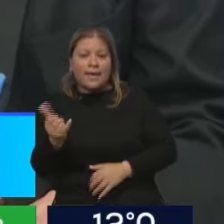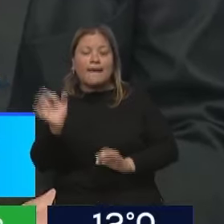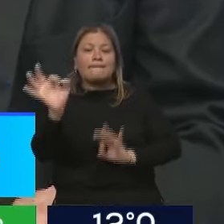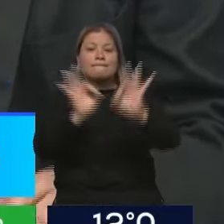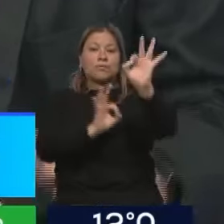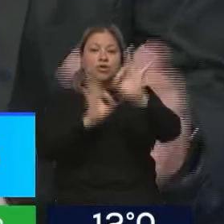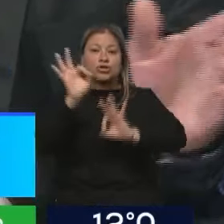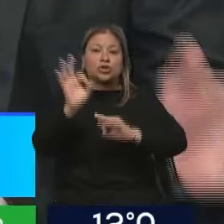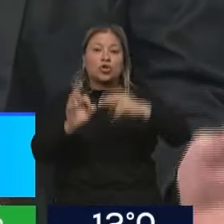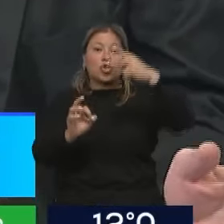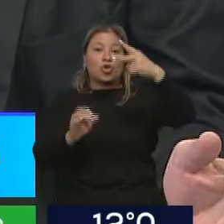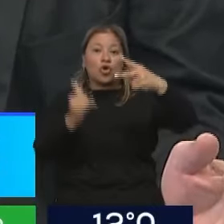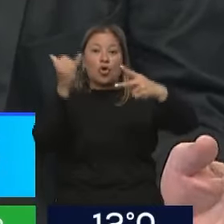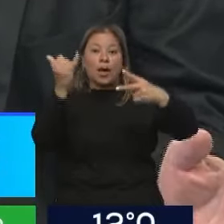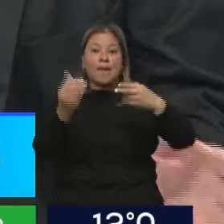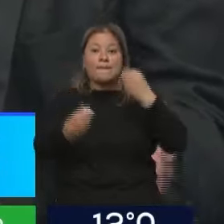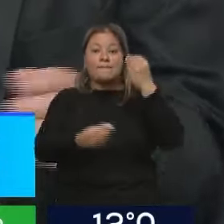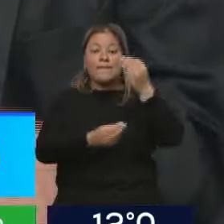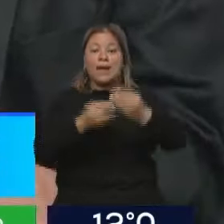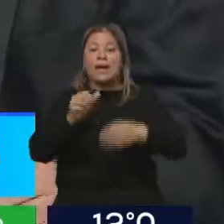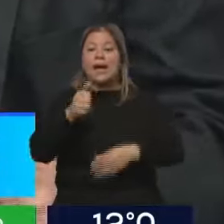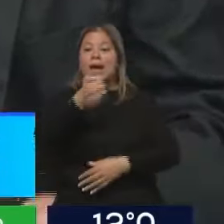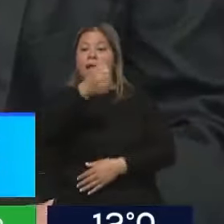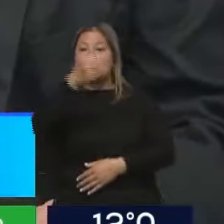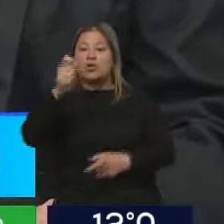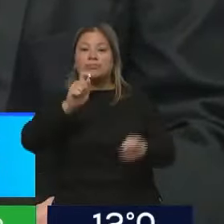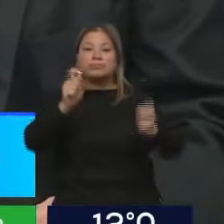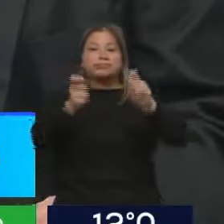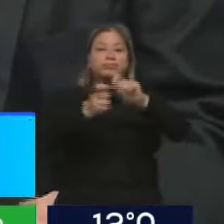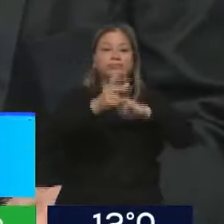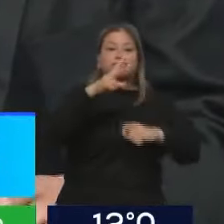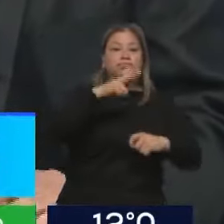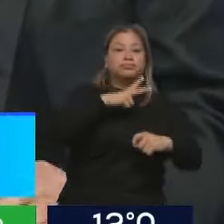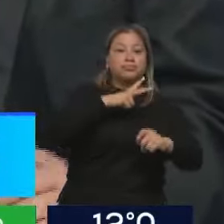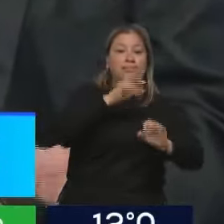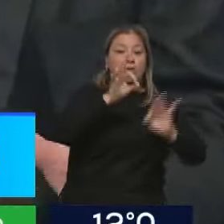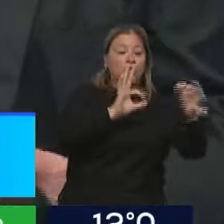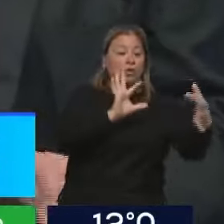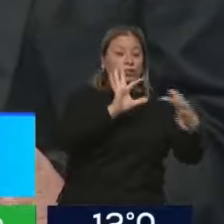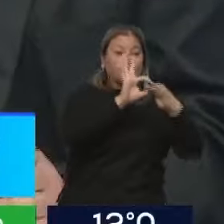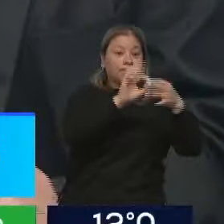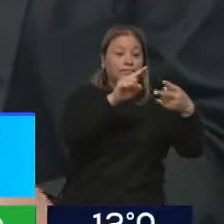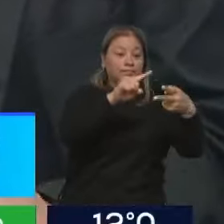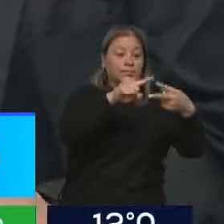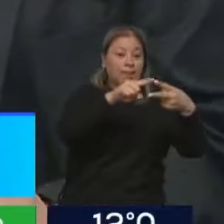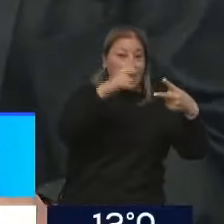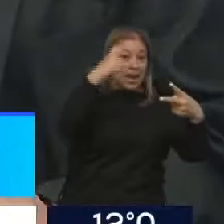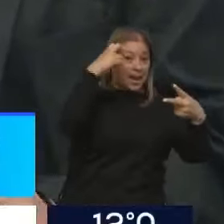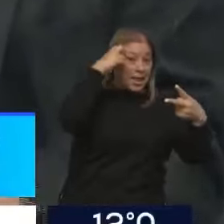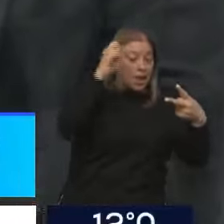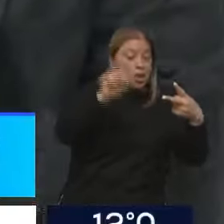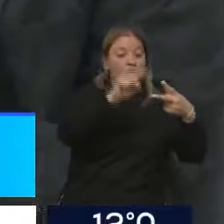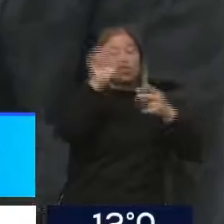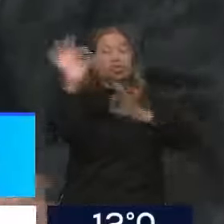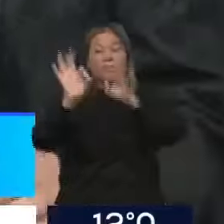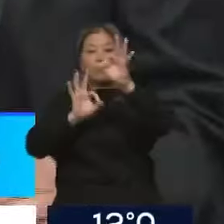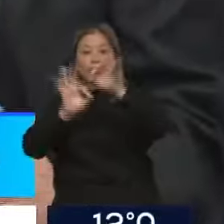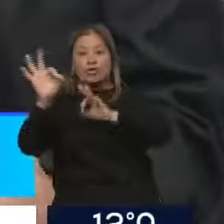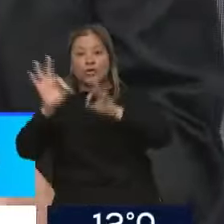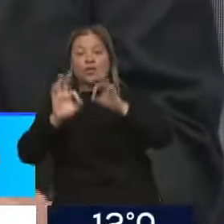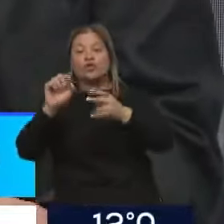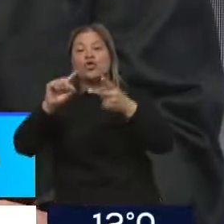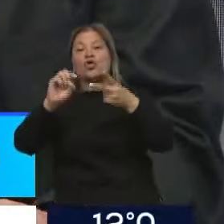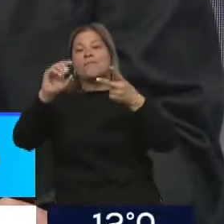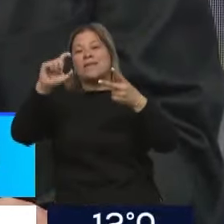privatizar aerolíneas. Uno viene del radicalismo, otro viene de la coalición cívica. El oficialismo intenta dictamen, enfrente